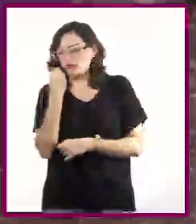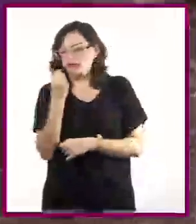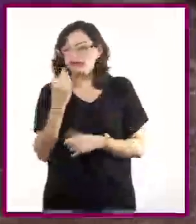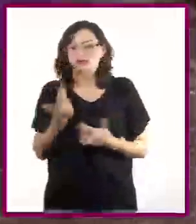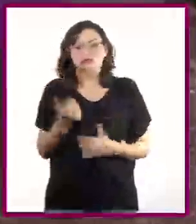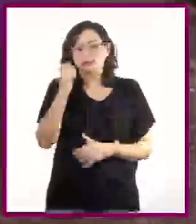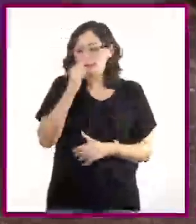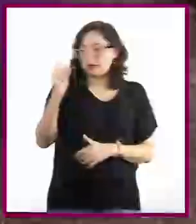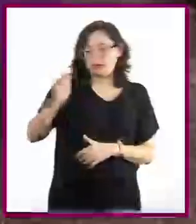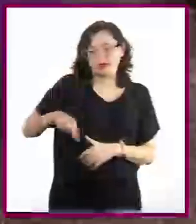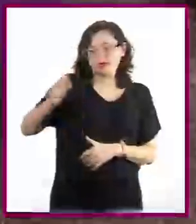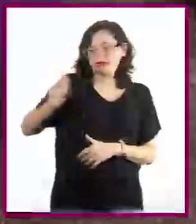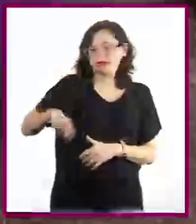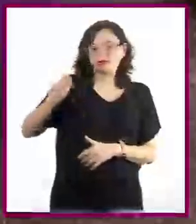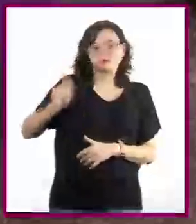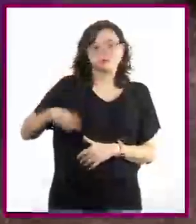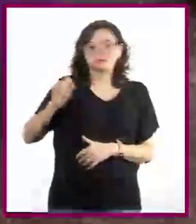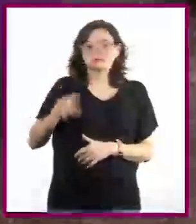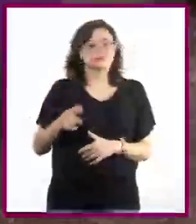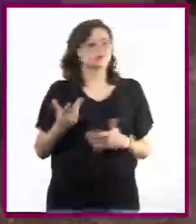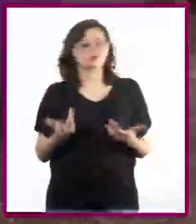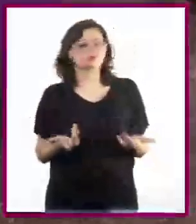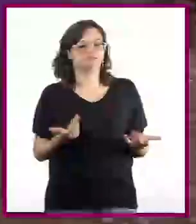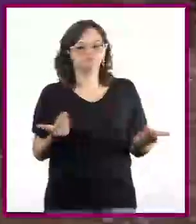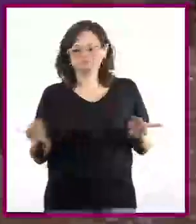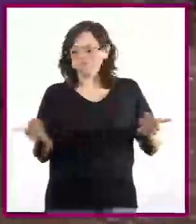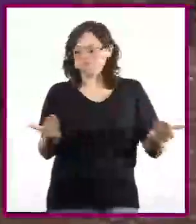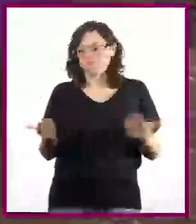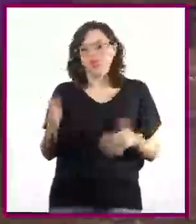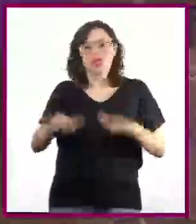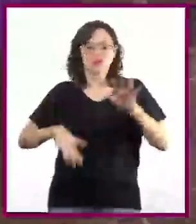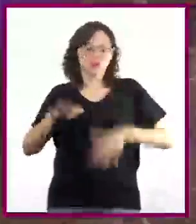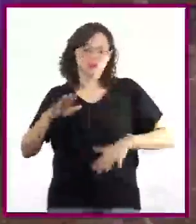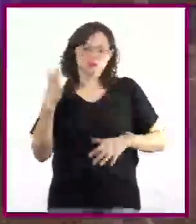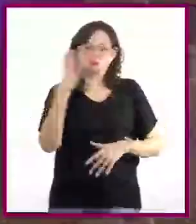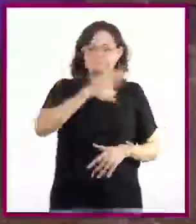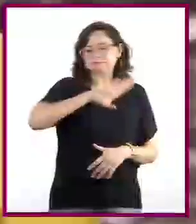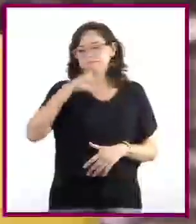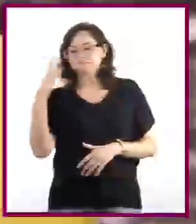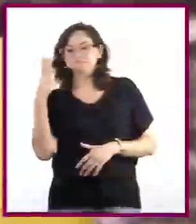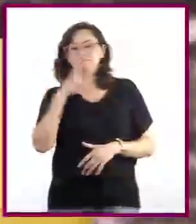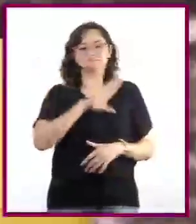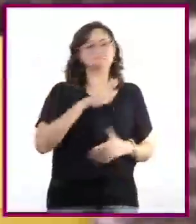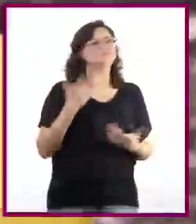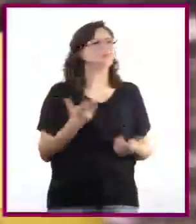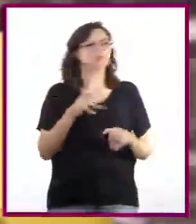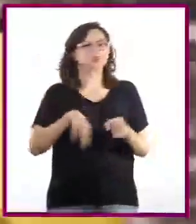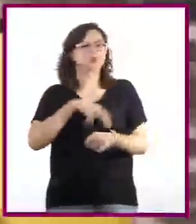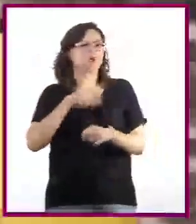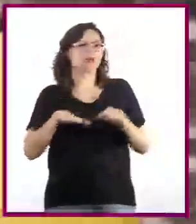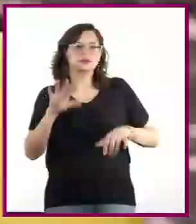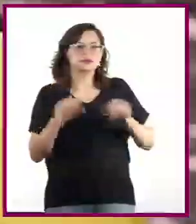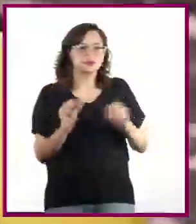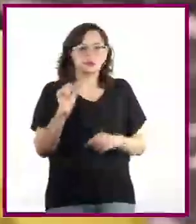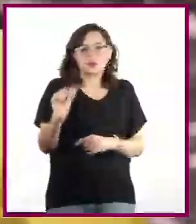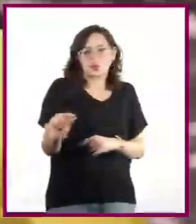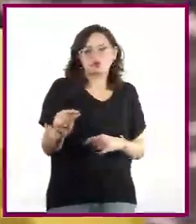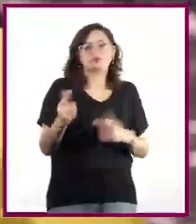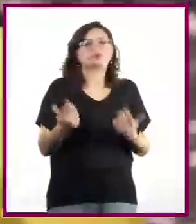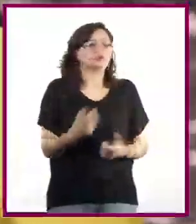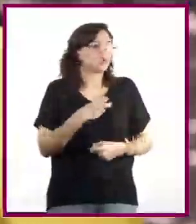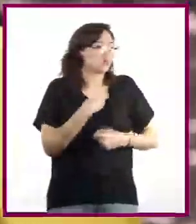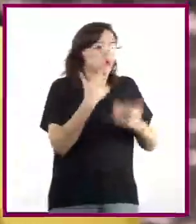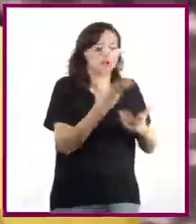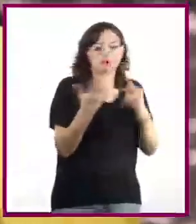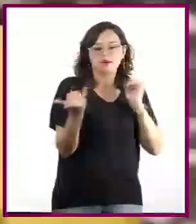puede gustar siempre o el mole o la paella, ¿no? A veces te gusta una cosa, a veces otra, a veces solo un poco. Y yo creo que con los